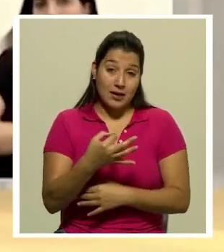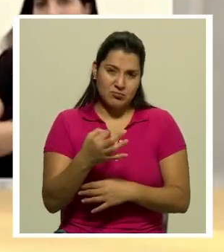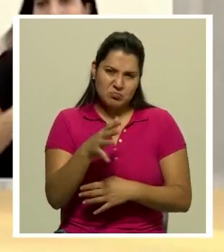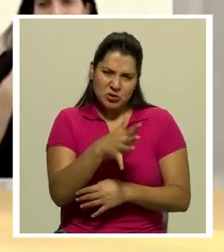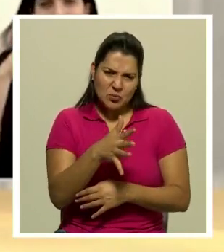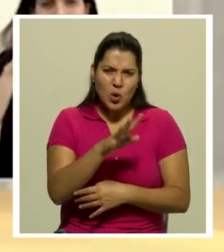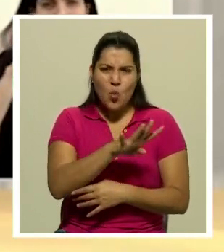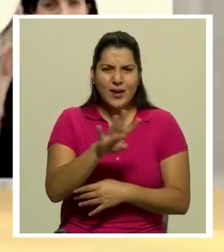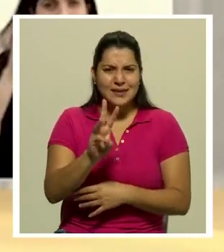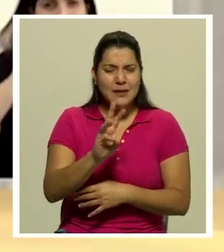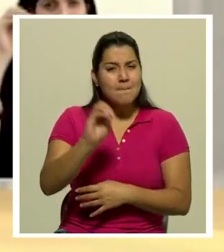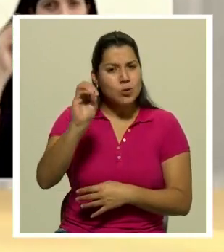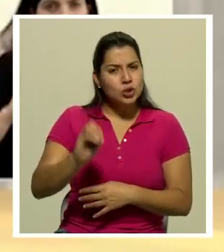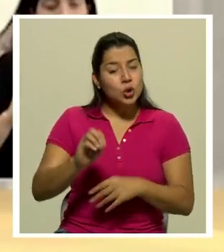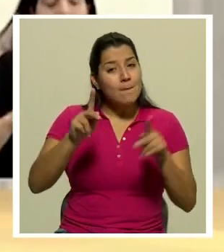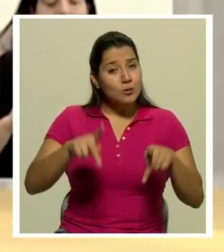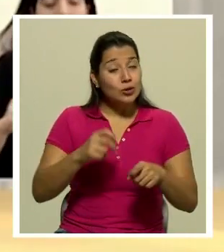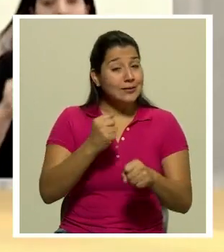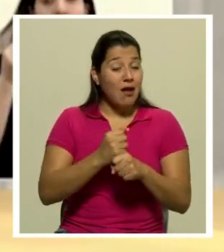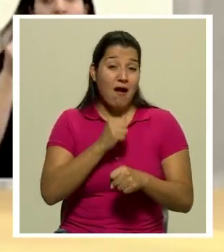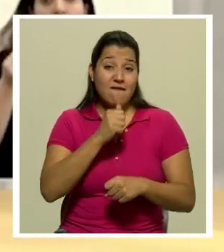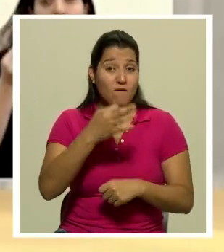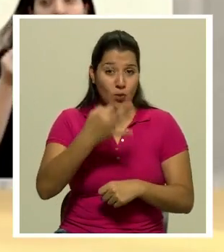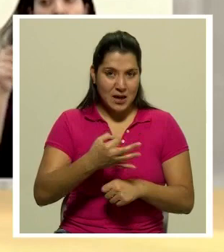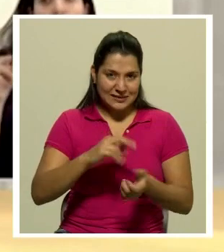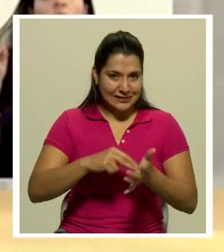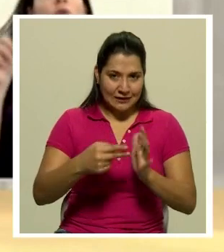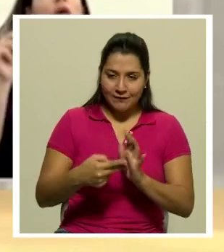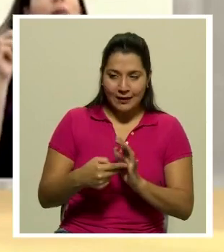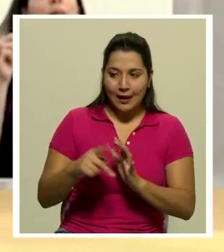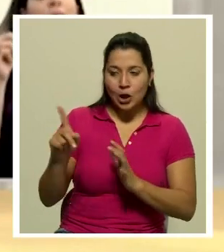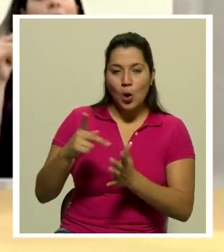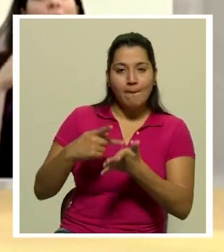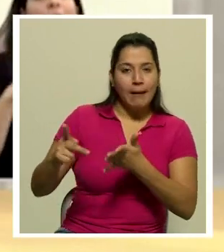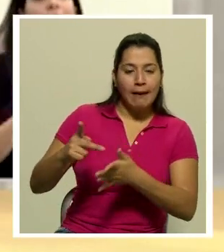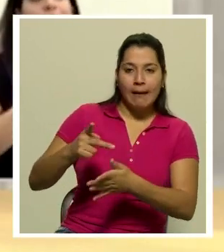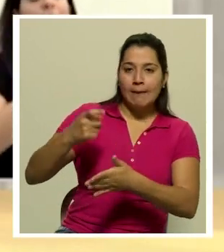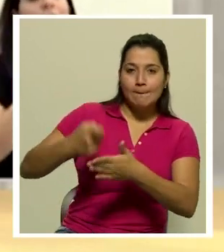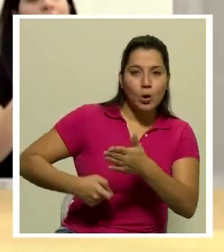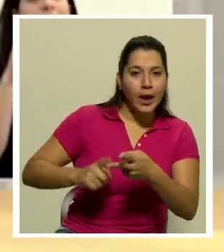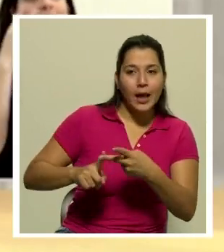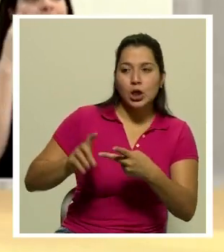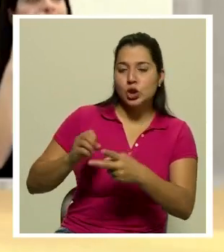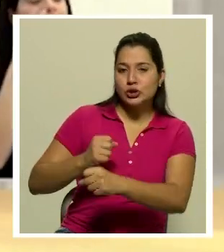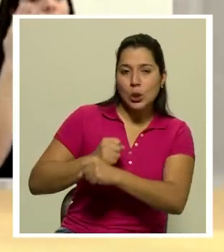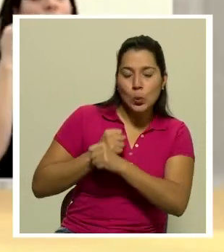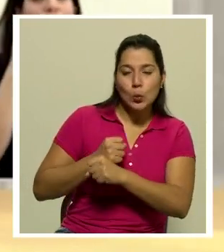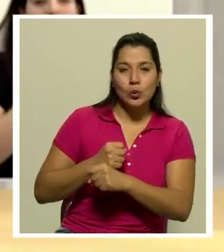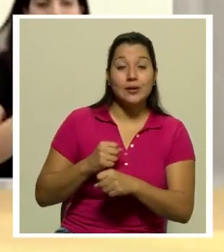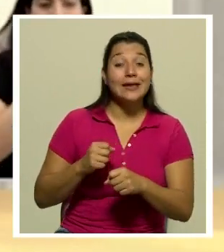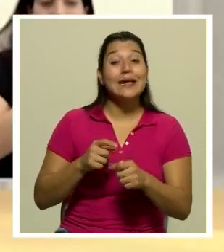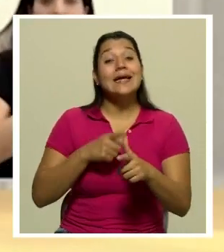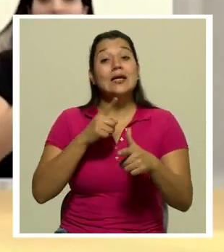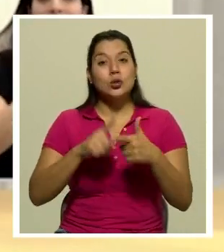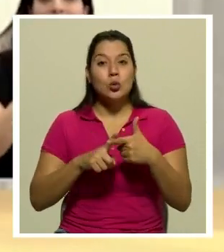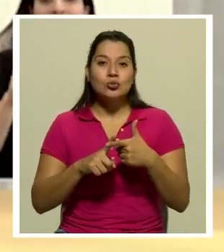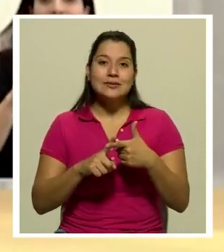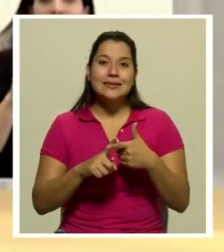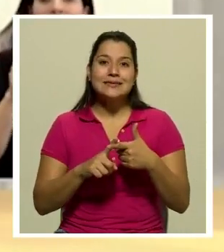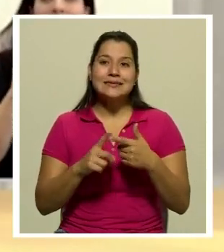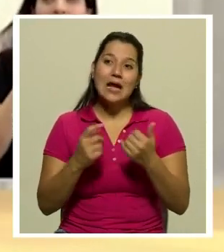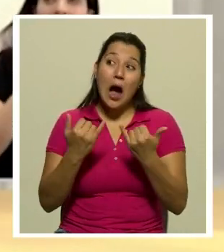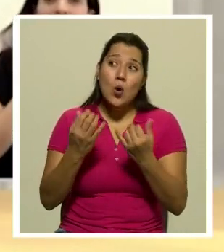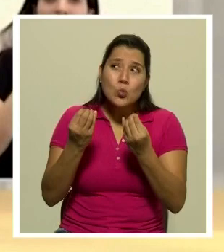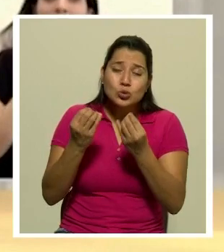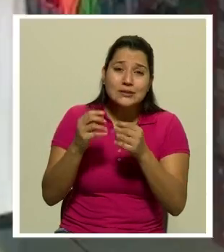ronda el 46%, y mucho de esto también se está logrando reflejar en las gestiones que están haciendo las personas también para